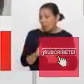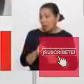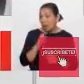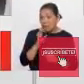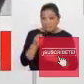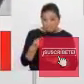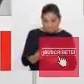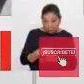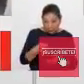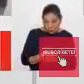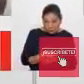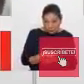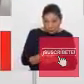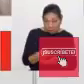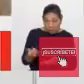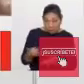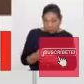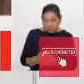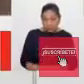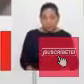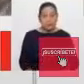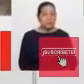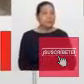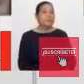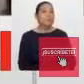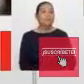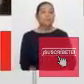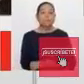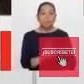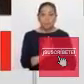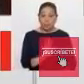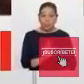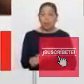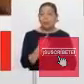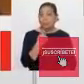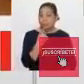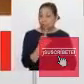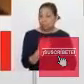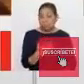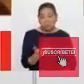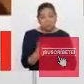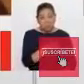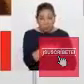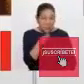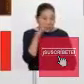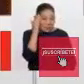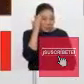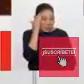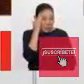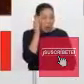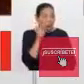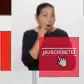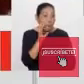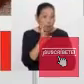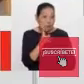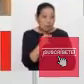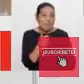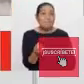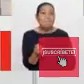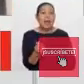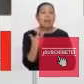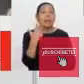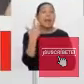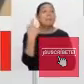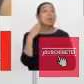llega a pagar esta fianza que ellos estaban pidiendo? Miren, nosotros tenemos conocimiento y es público de que los delincuentes estaban solicitando